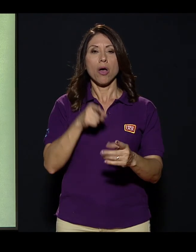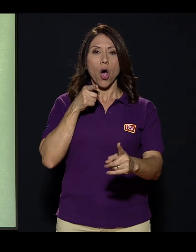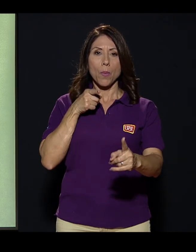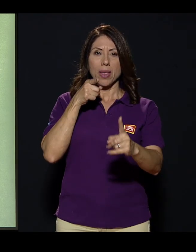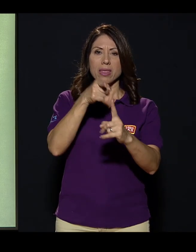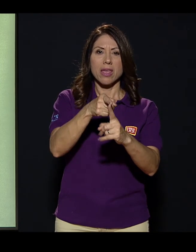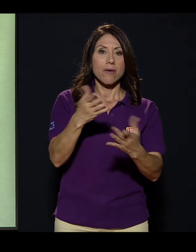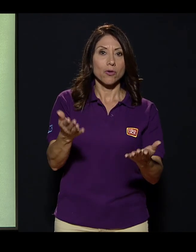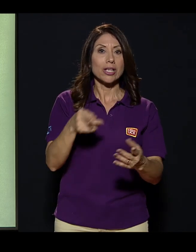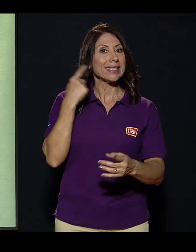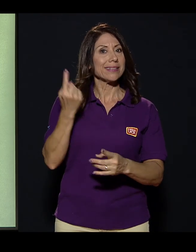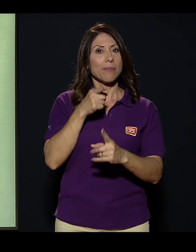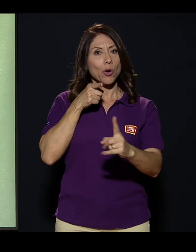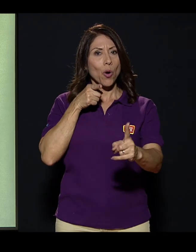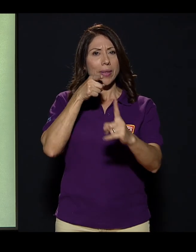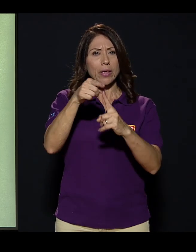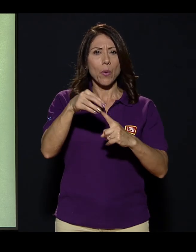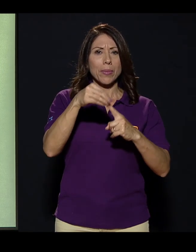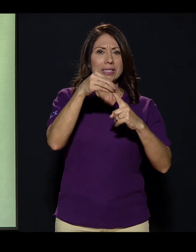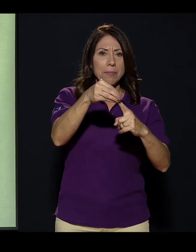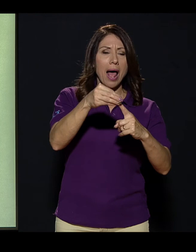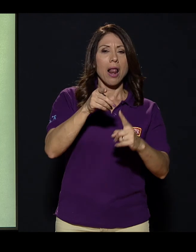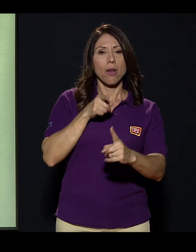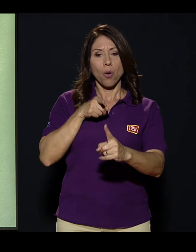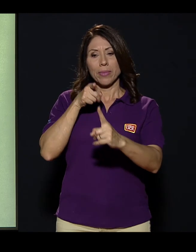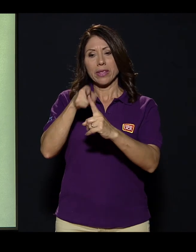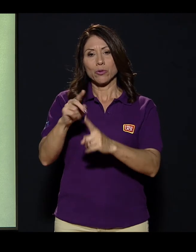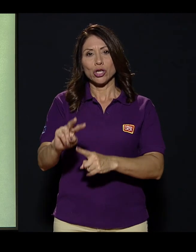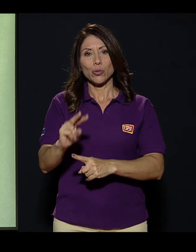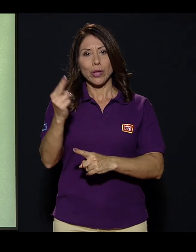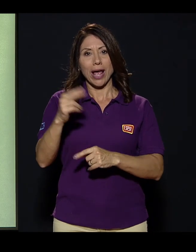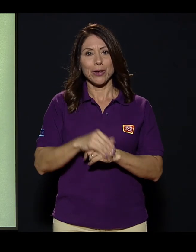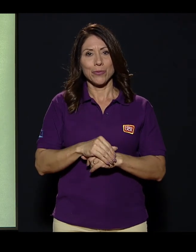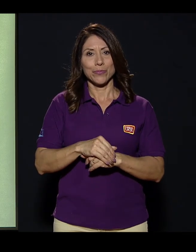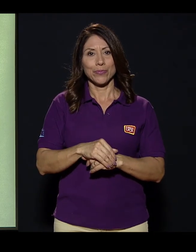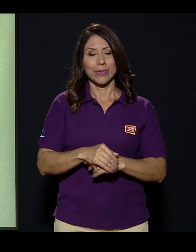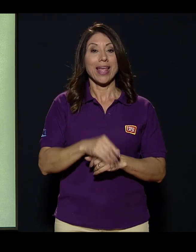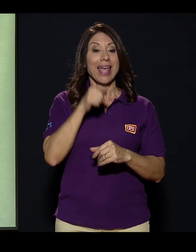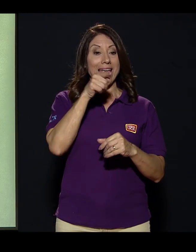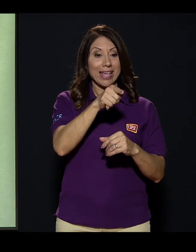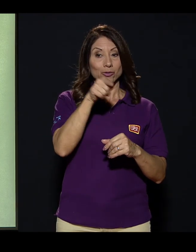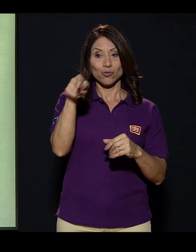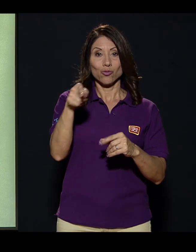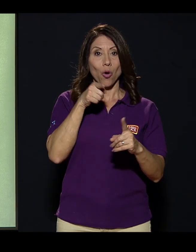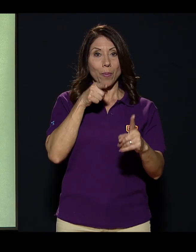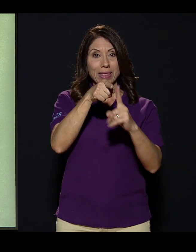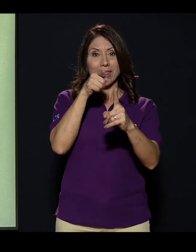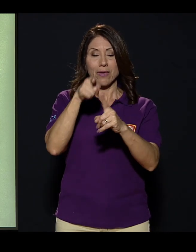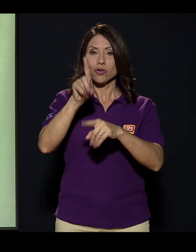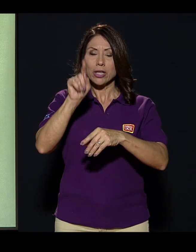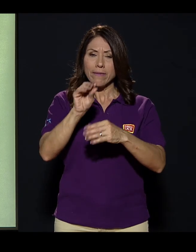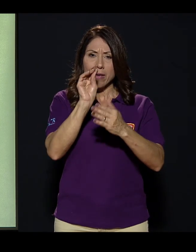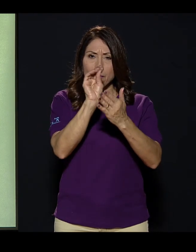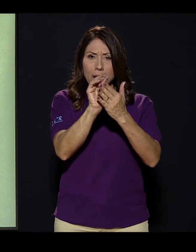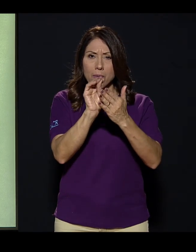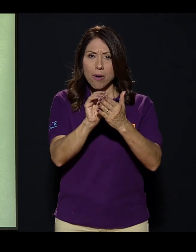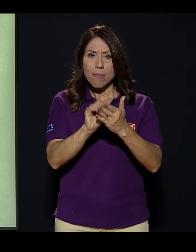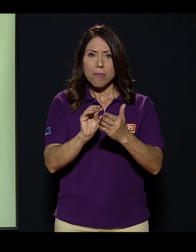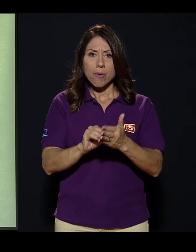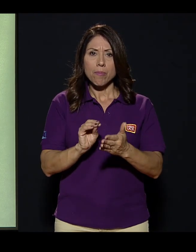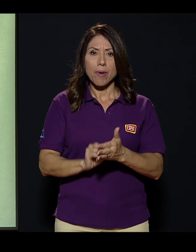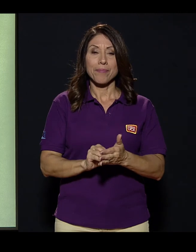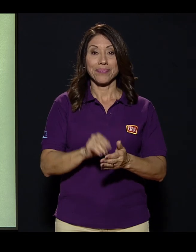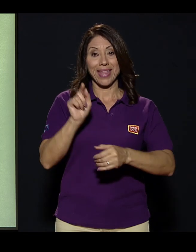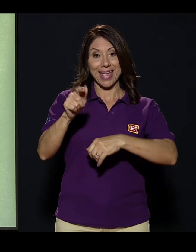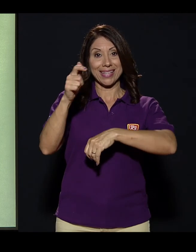secundarios. Y en esta etapa, la parte crítica es la definición de un líder de proyecto. Puede que la persona que tiene